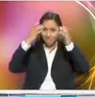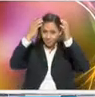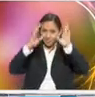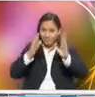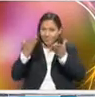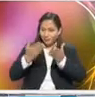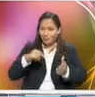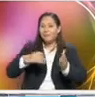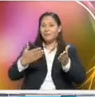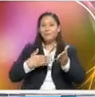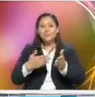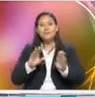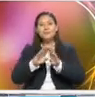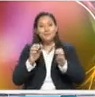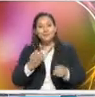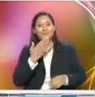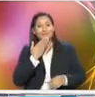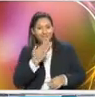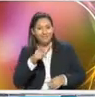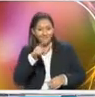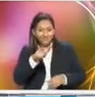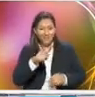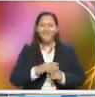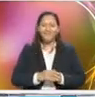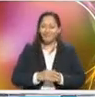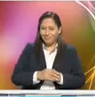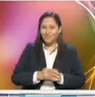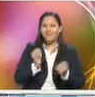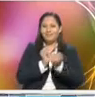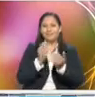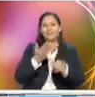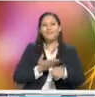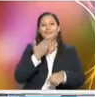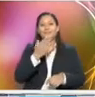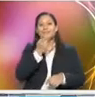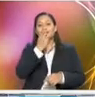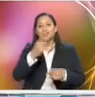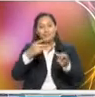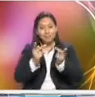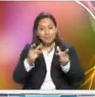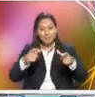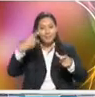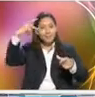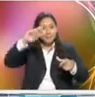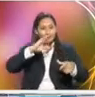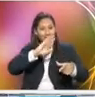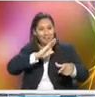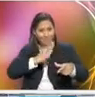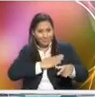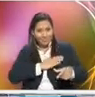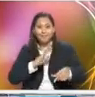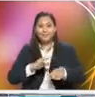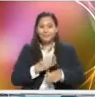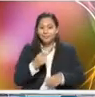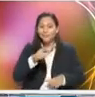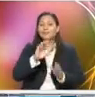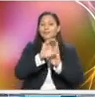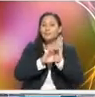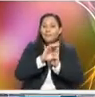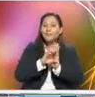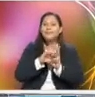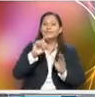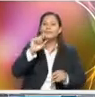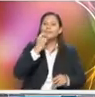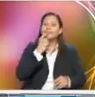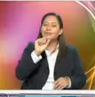pues ya estamos aquí en la cocina. ¿Cómo están? Ya llegamos. Muy bien, ¿y tú? También muy bien. Les decía que tenemos un platillo muy de la madre patria porque es ¿sí? jamón